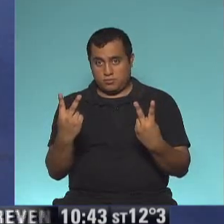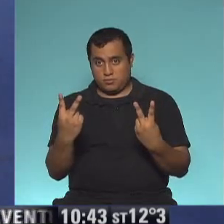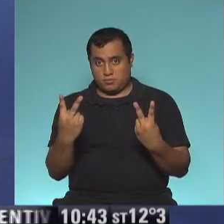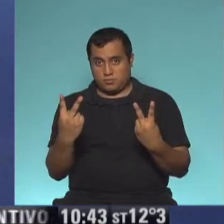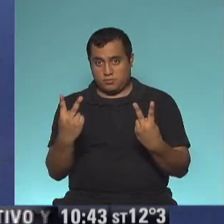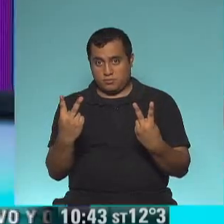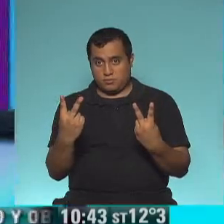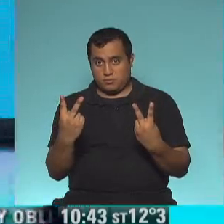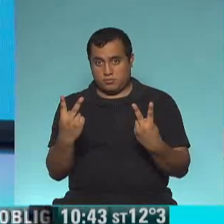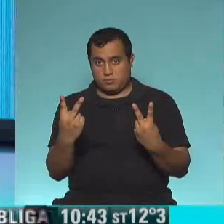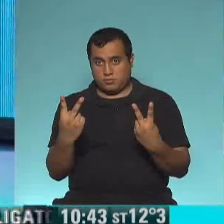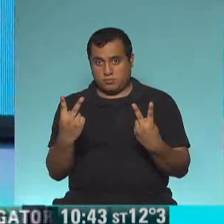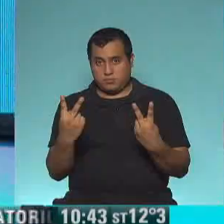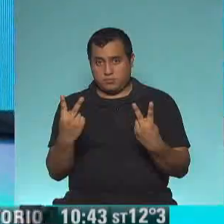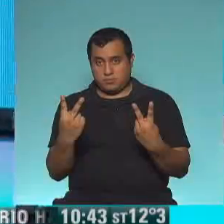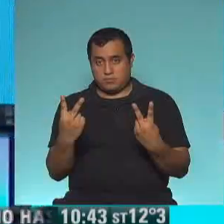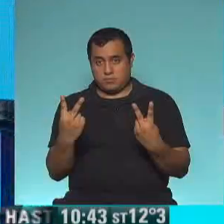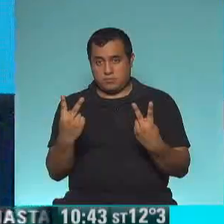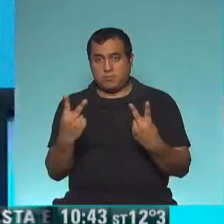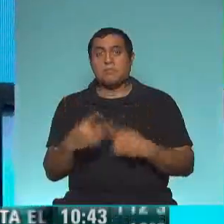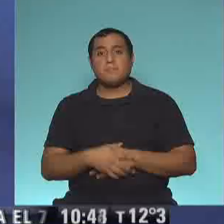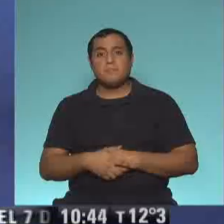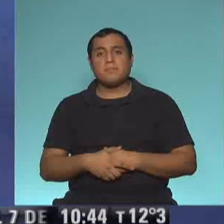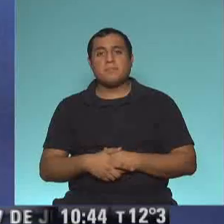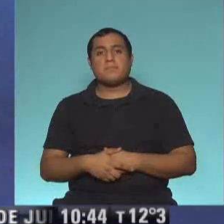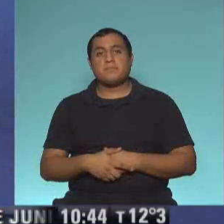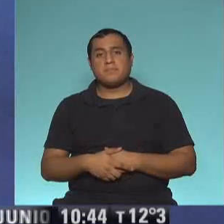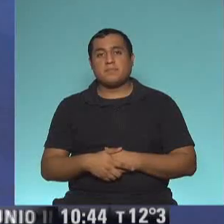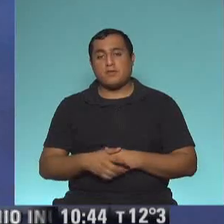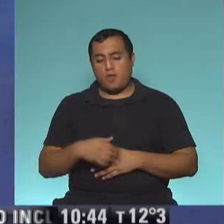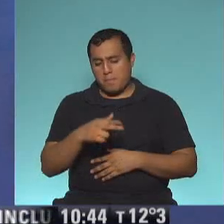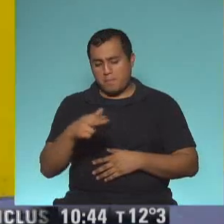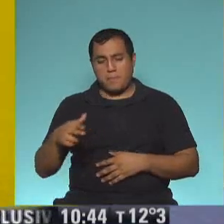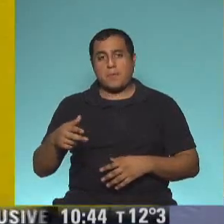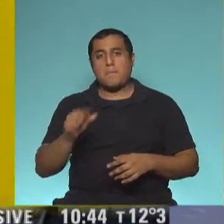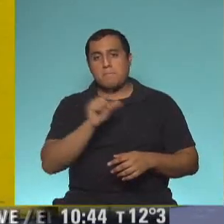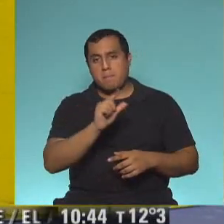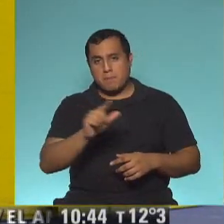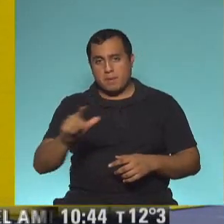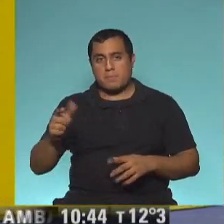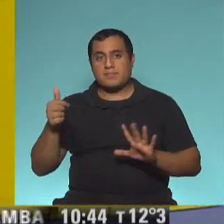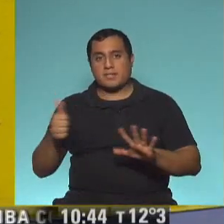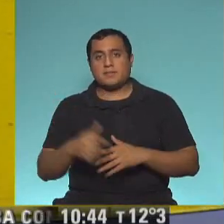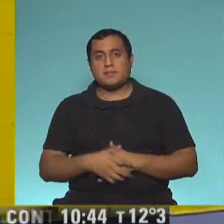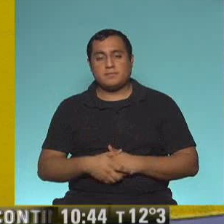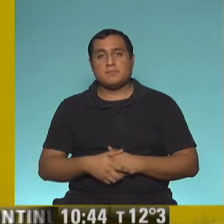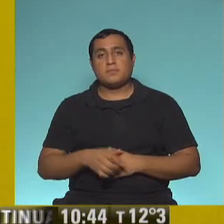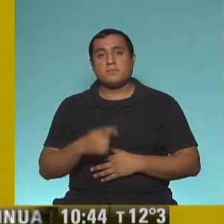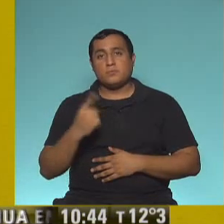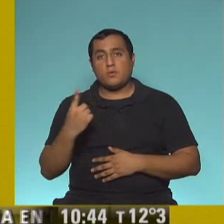¿Dónde voy? Bien. Ya acá pinté, eso, como me dijo la señora Mechi, a ver, vamos. Los 6.